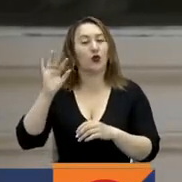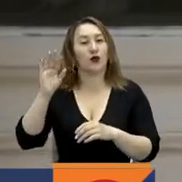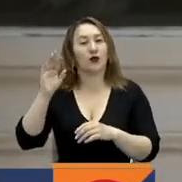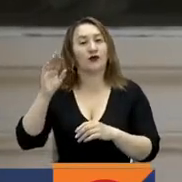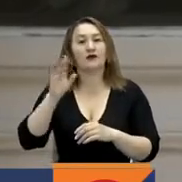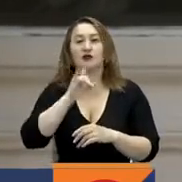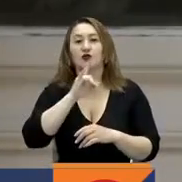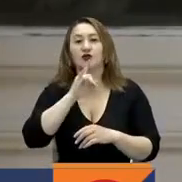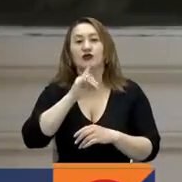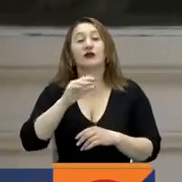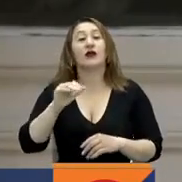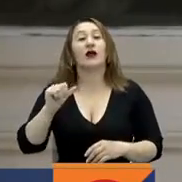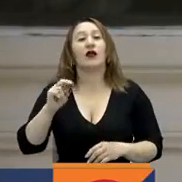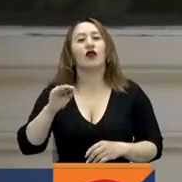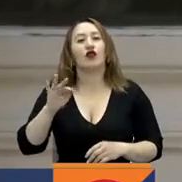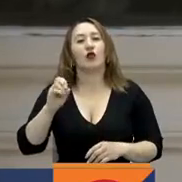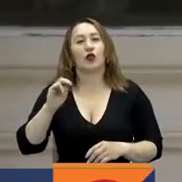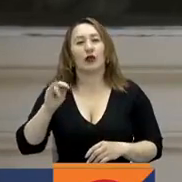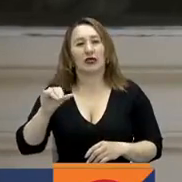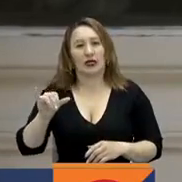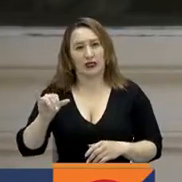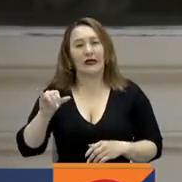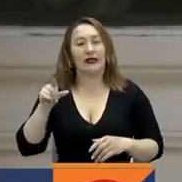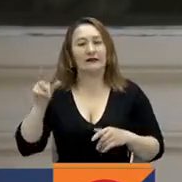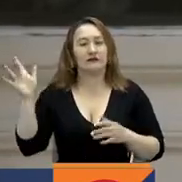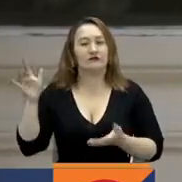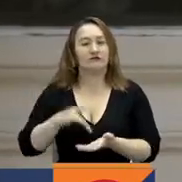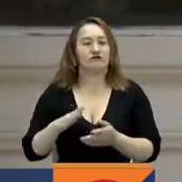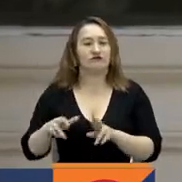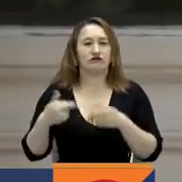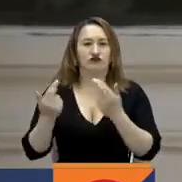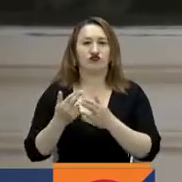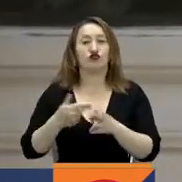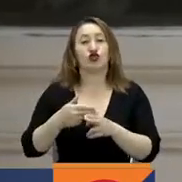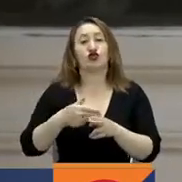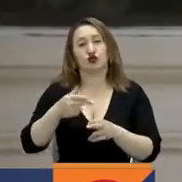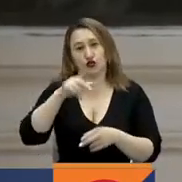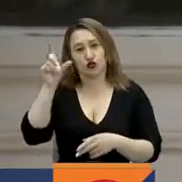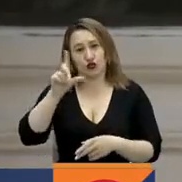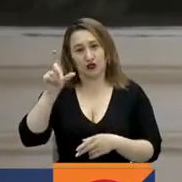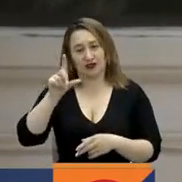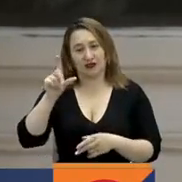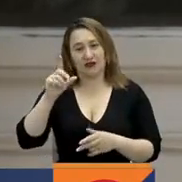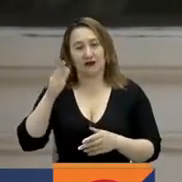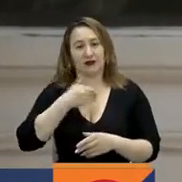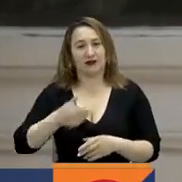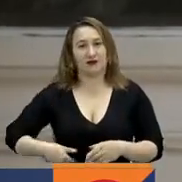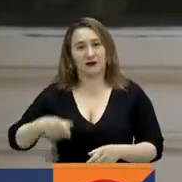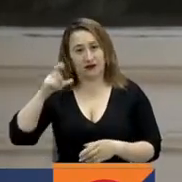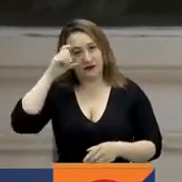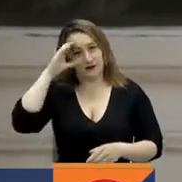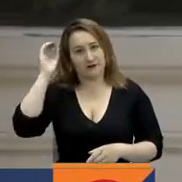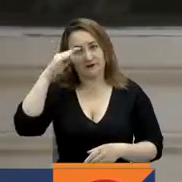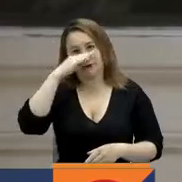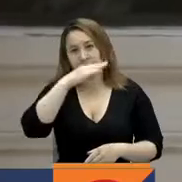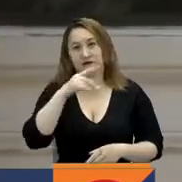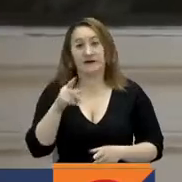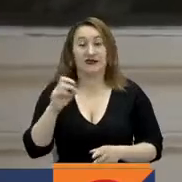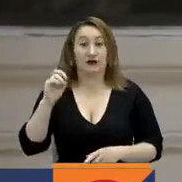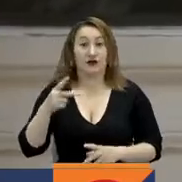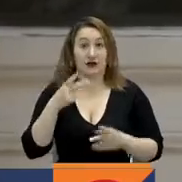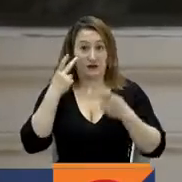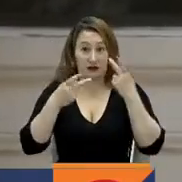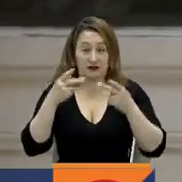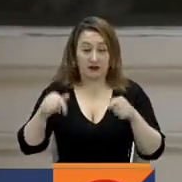Unidos, Anthony Blinken. Se va a reunir aquí en la Casa de Nariño entonces el próximo lunes con el presidente Gustavo Petro, que será la segunda visita que